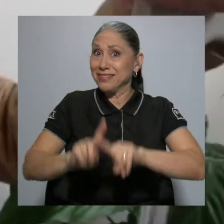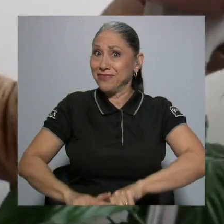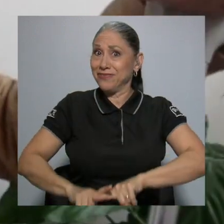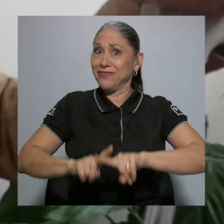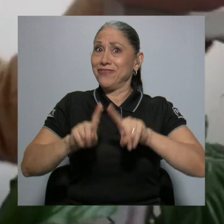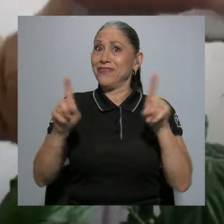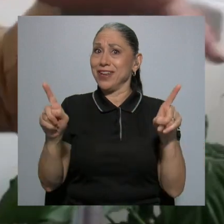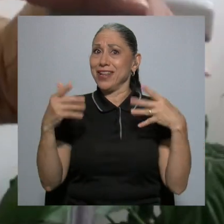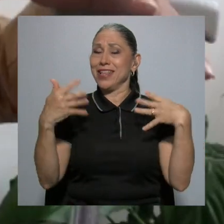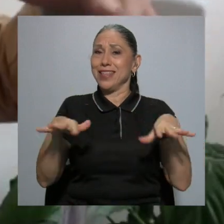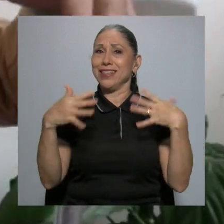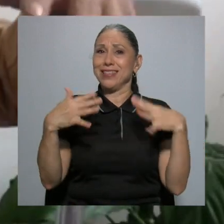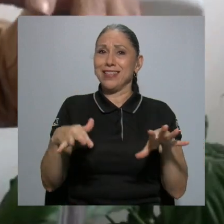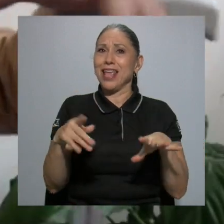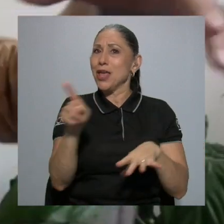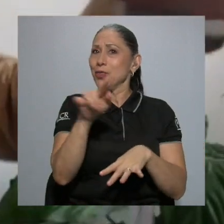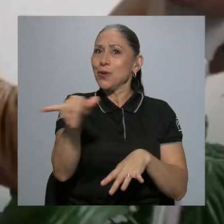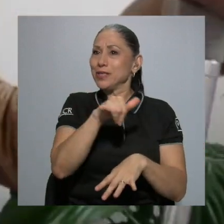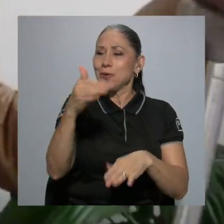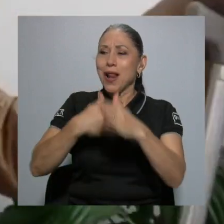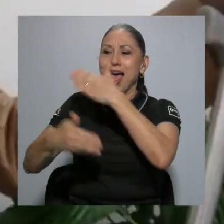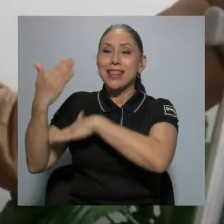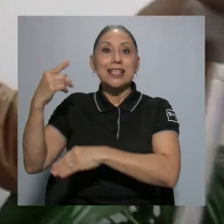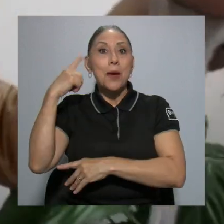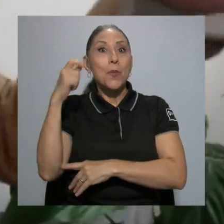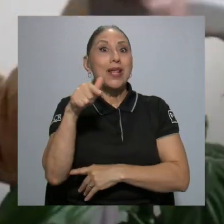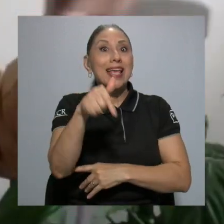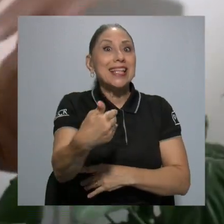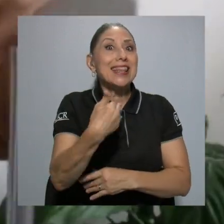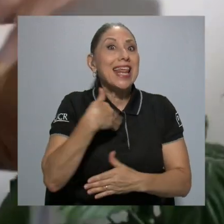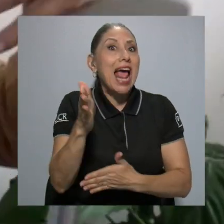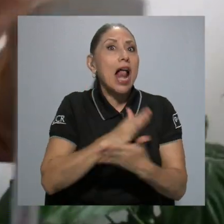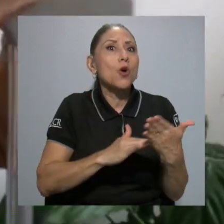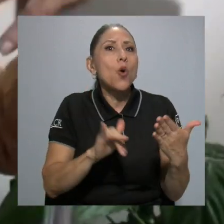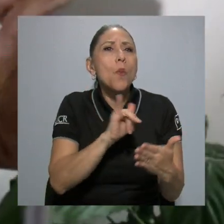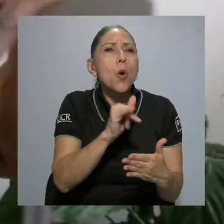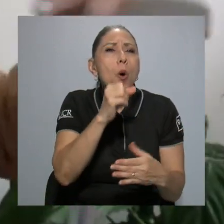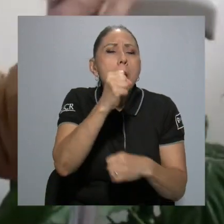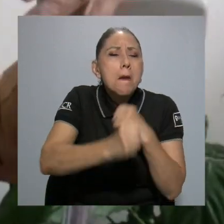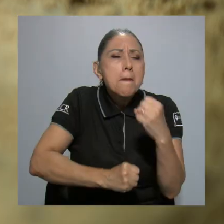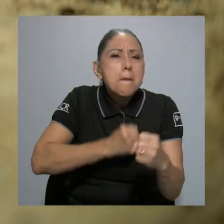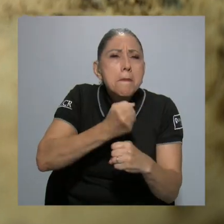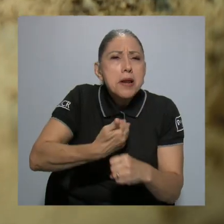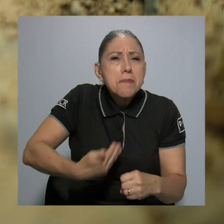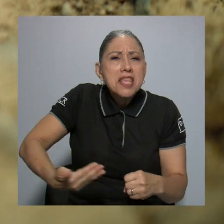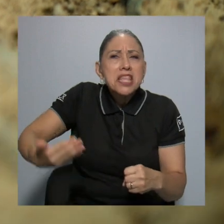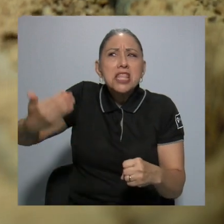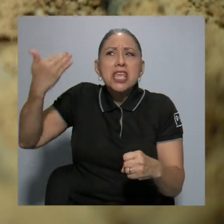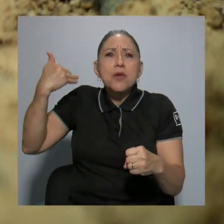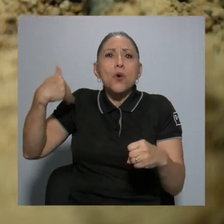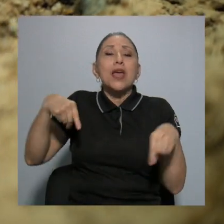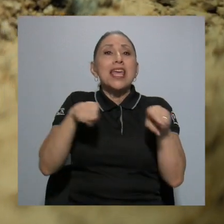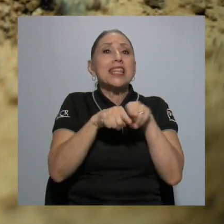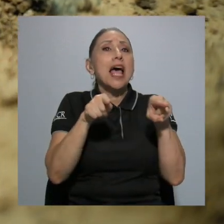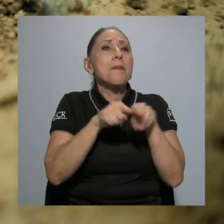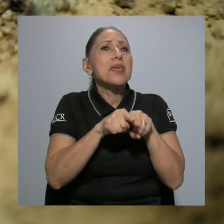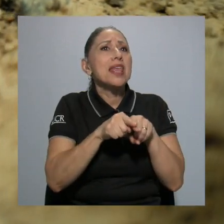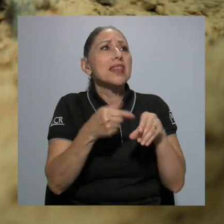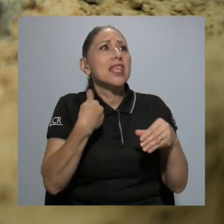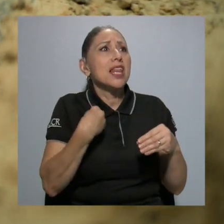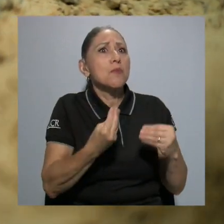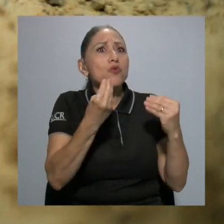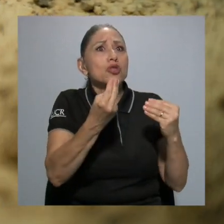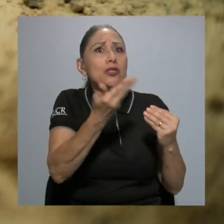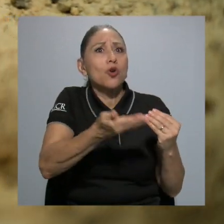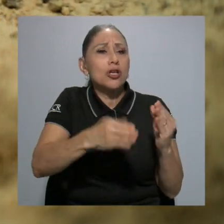Rompe esquemas porque tiene de primitivo y tiene de avanzado. Entonces una mezcla de estas dos cosas y parece un sapo. No